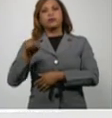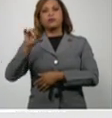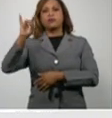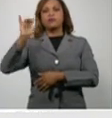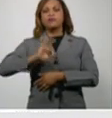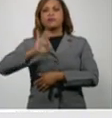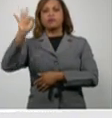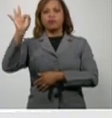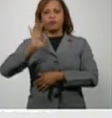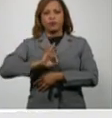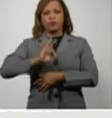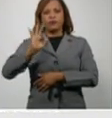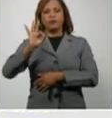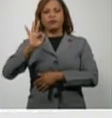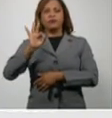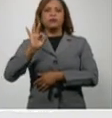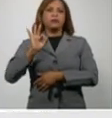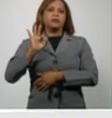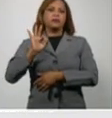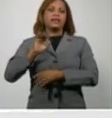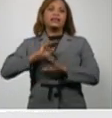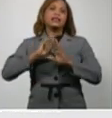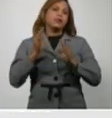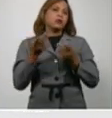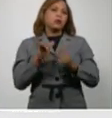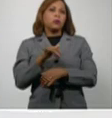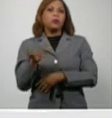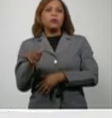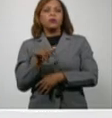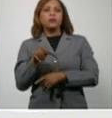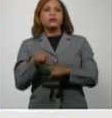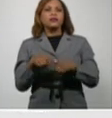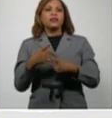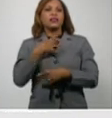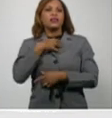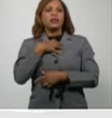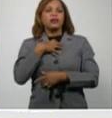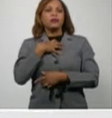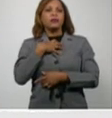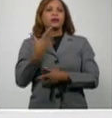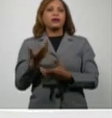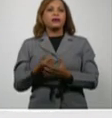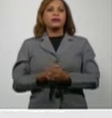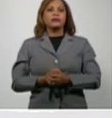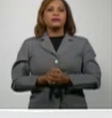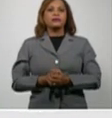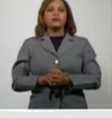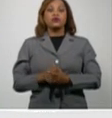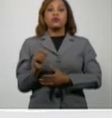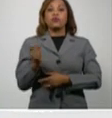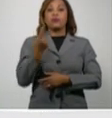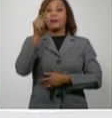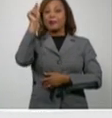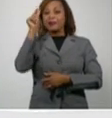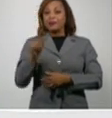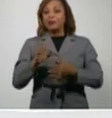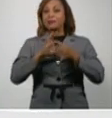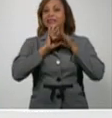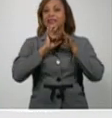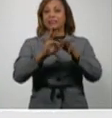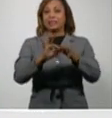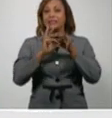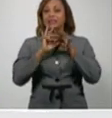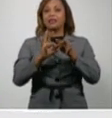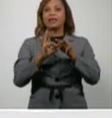85,9%, y de todas formas tenemos un grave en el día de hoy, me informaban los